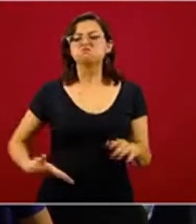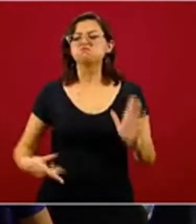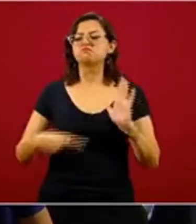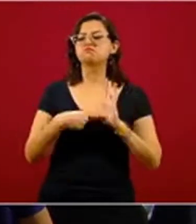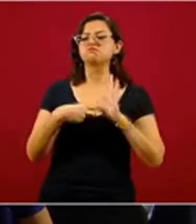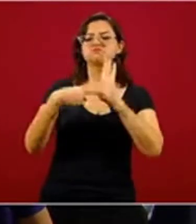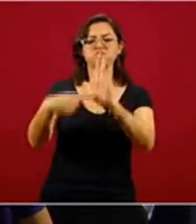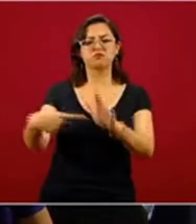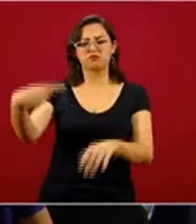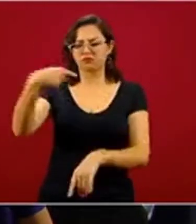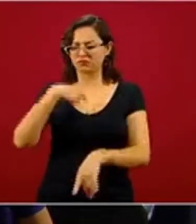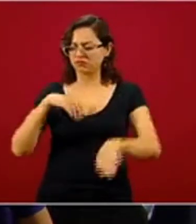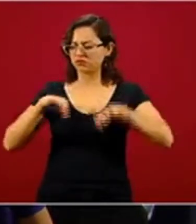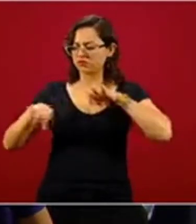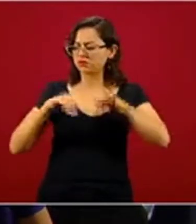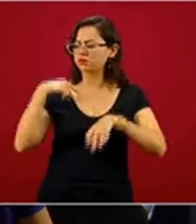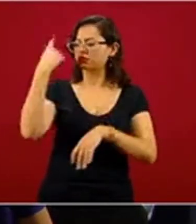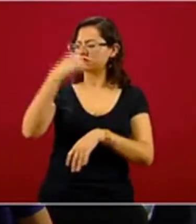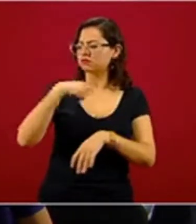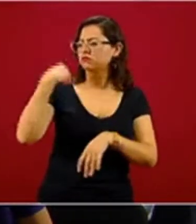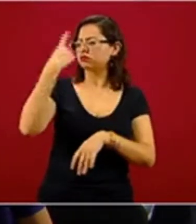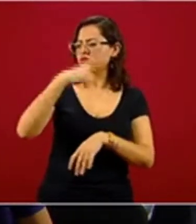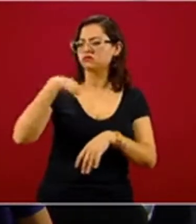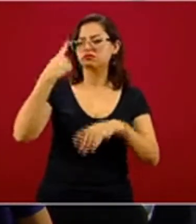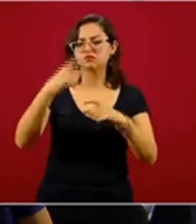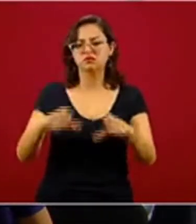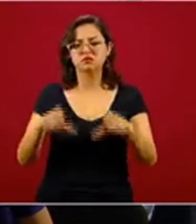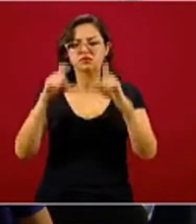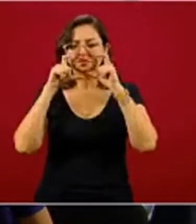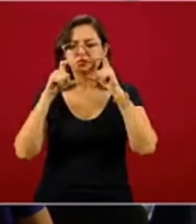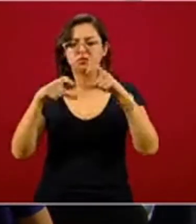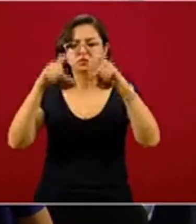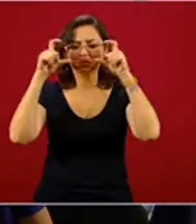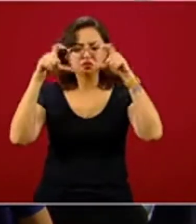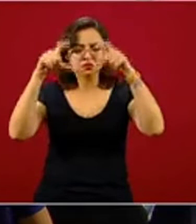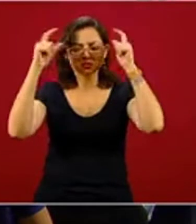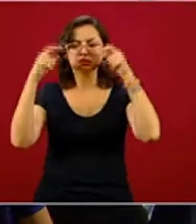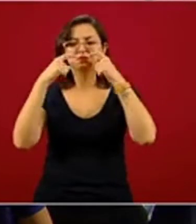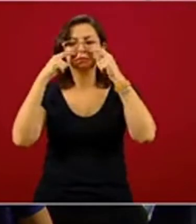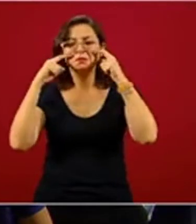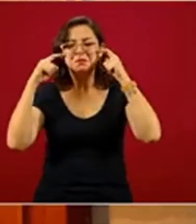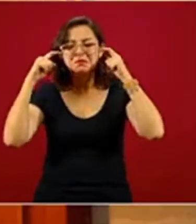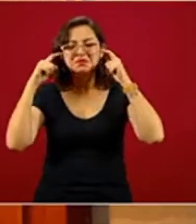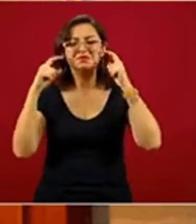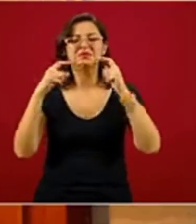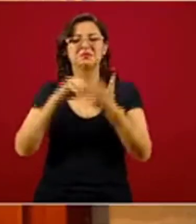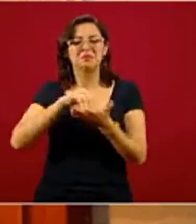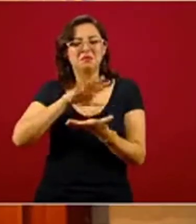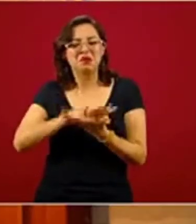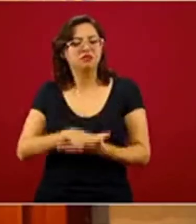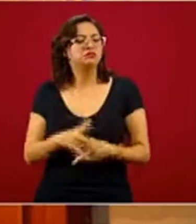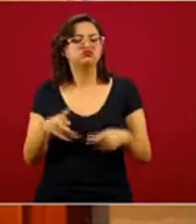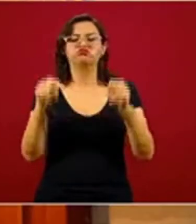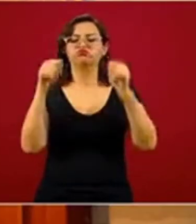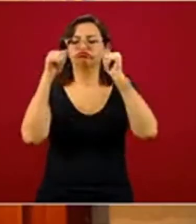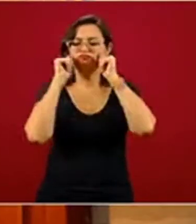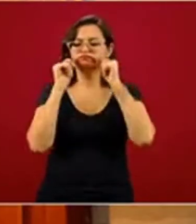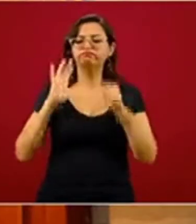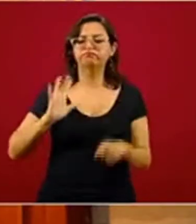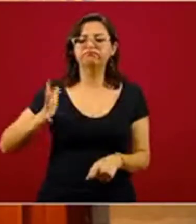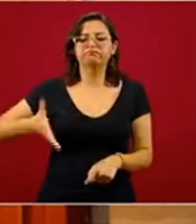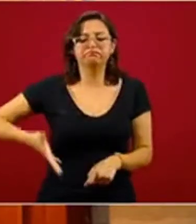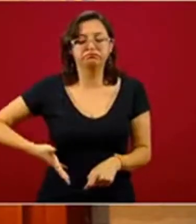después de estar tanto tiempo utilizando equipos de protección personal. Es para ellos quienes se pensó y